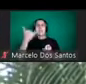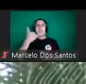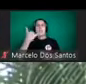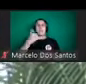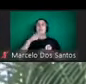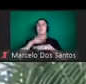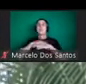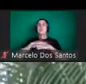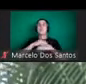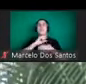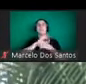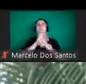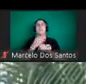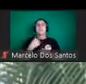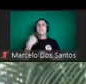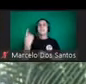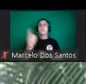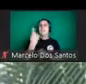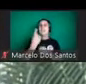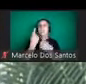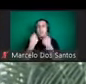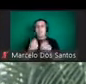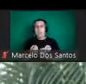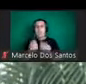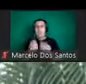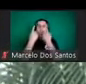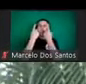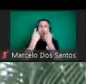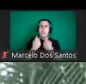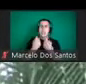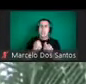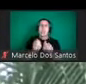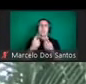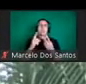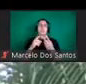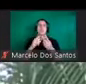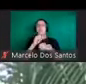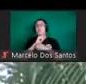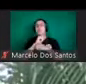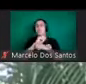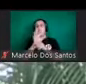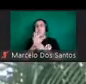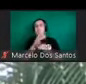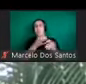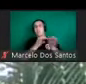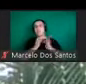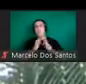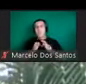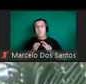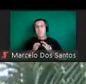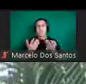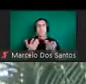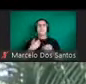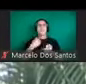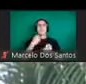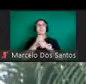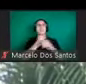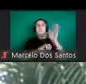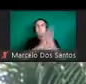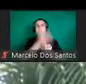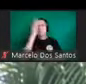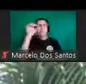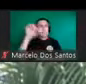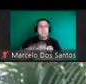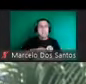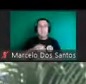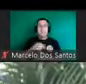haber tenido COVID, sino todo lo que generó el encierro y el no poder ir a trabajar y el tener que estar con ese